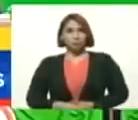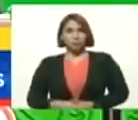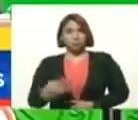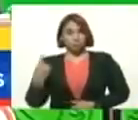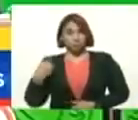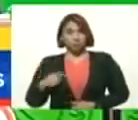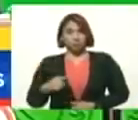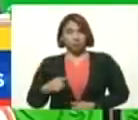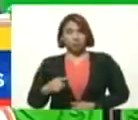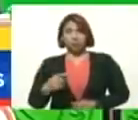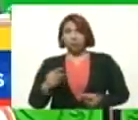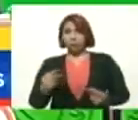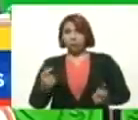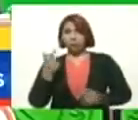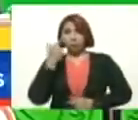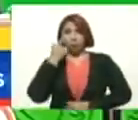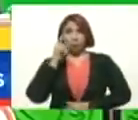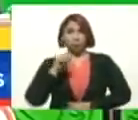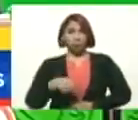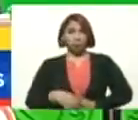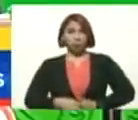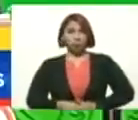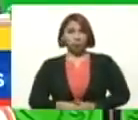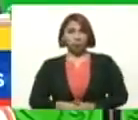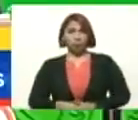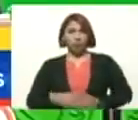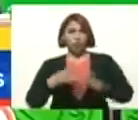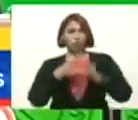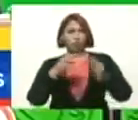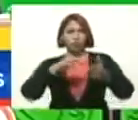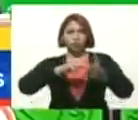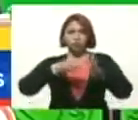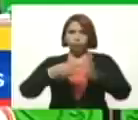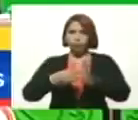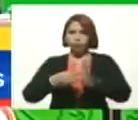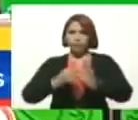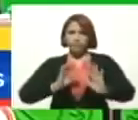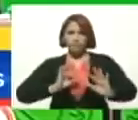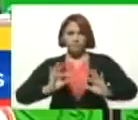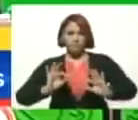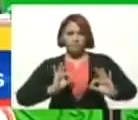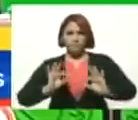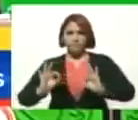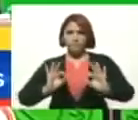Tenemos pendiente también todo lo que tiene que ver con la preparación